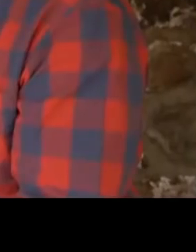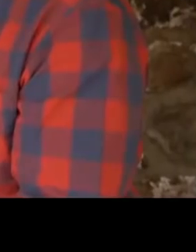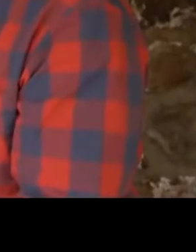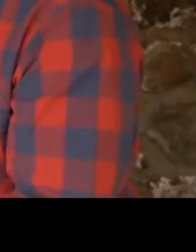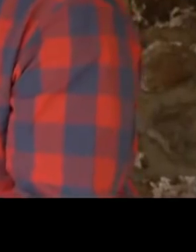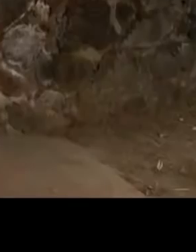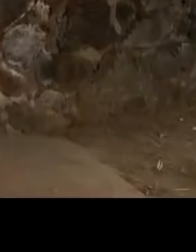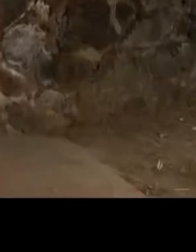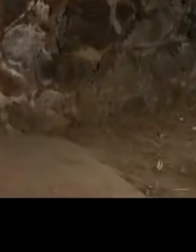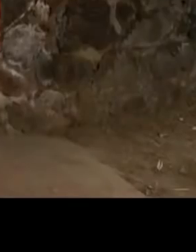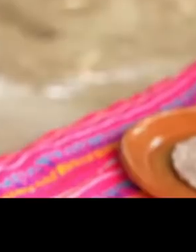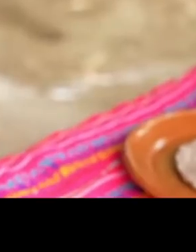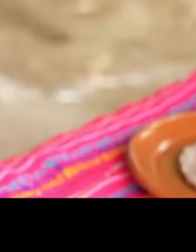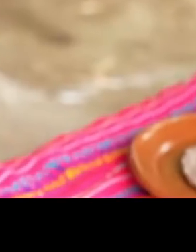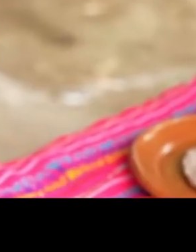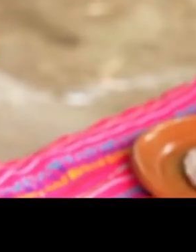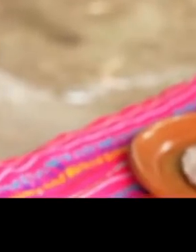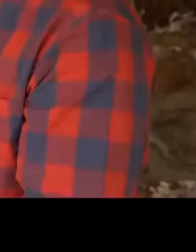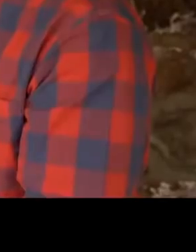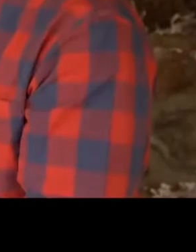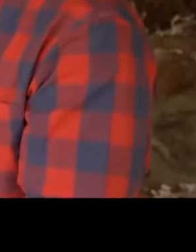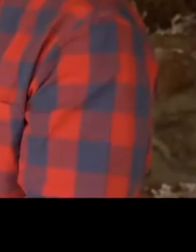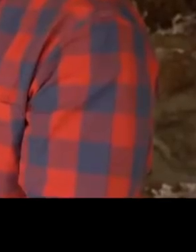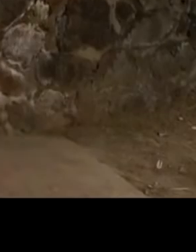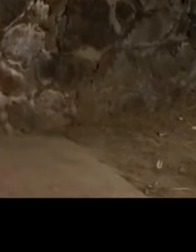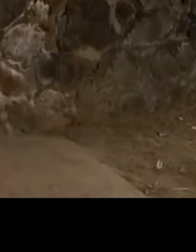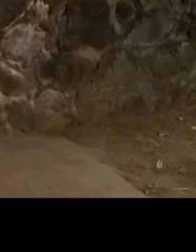con el jugosito del nopal.